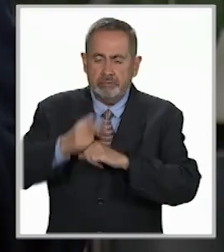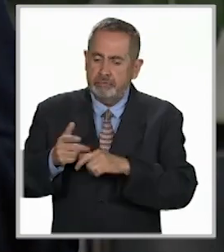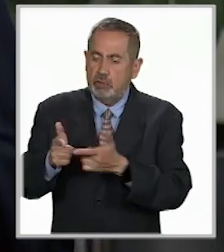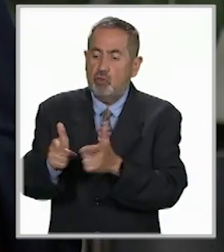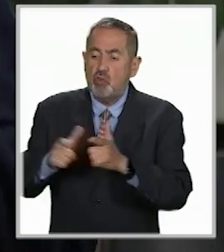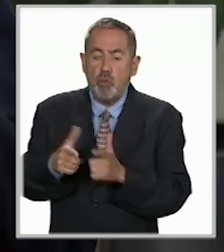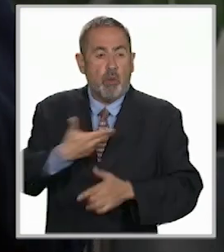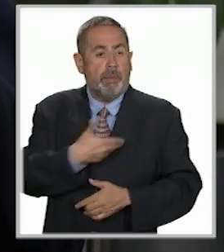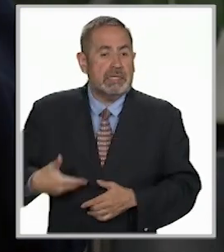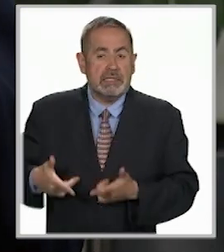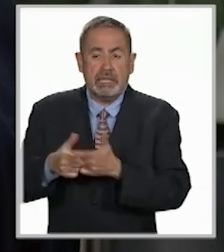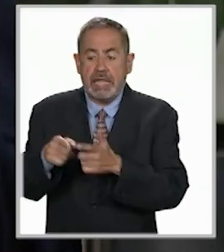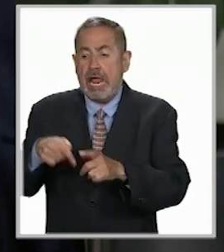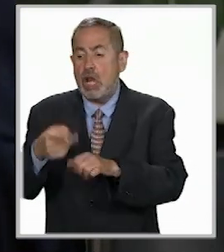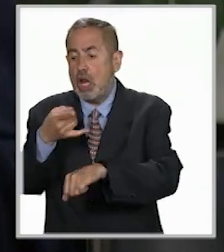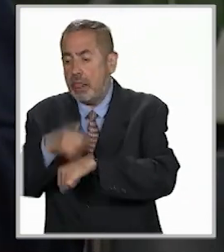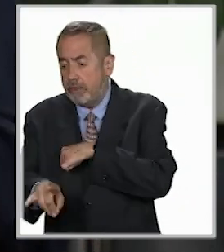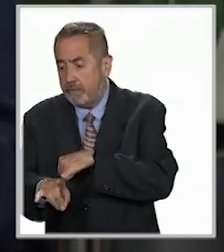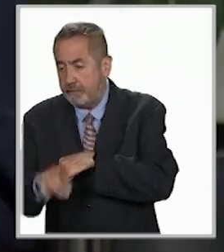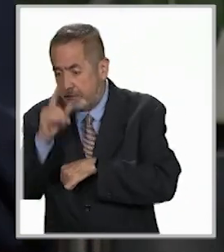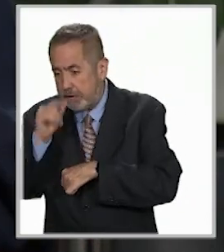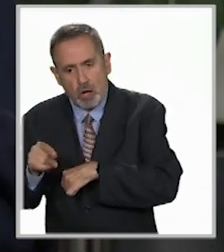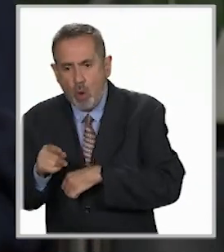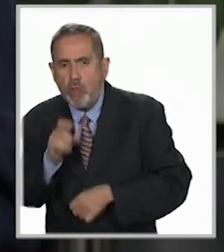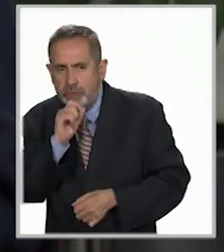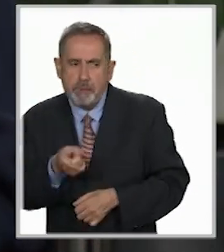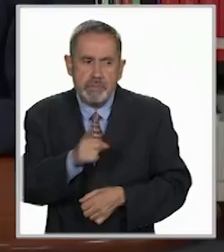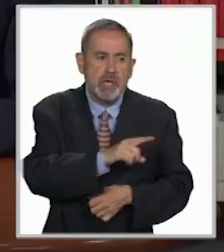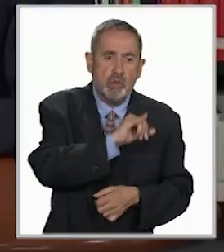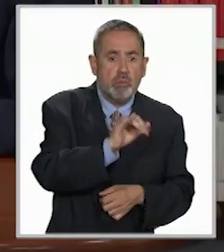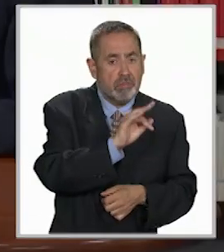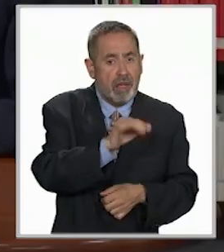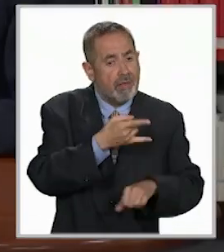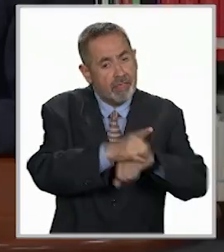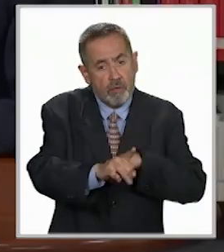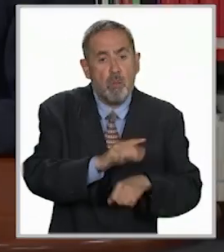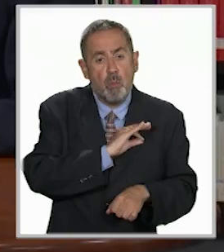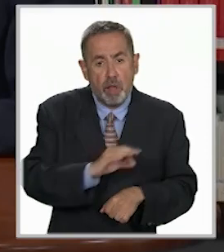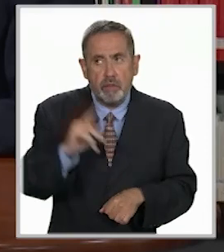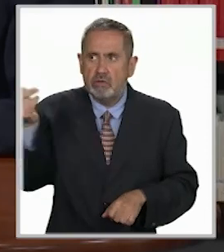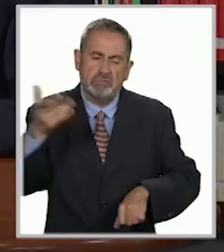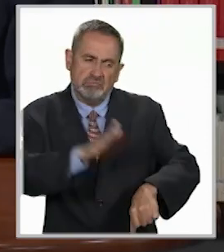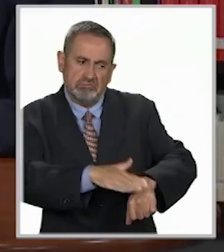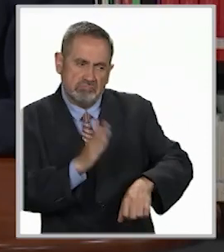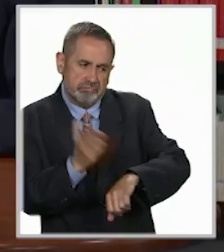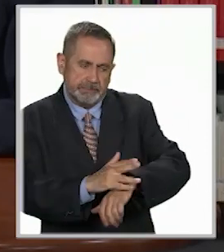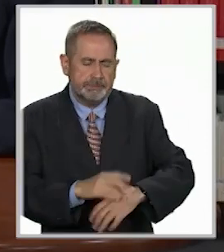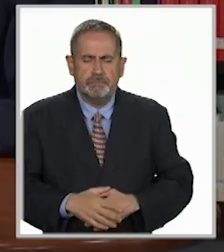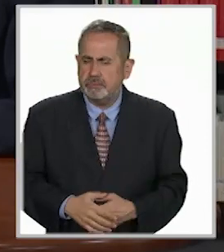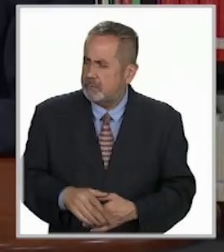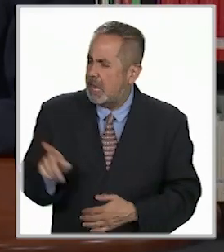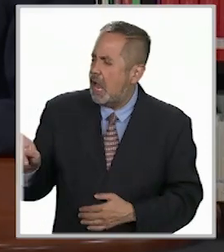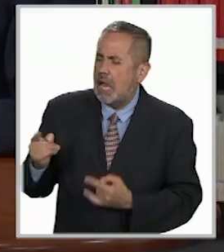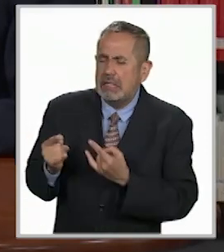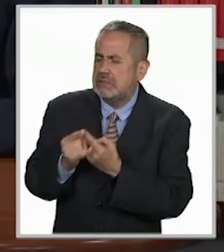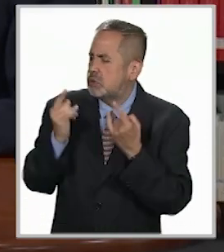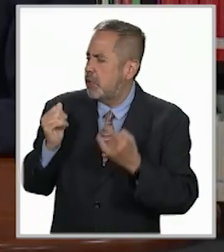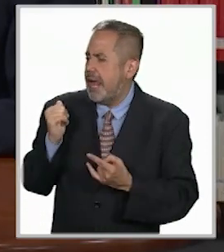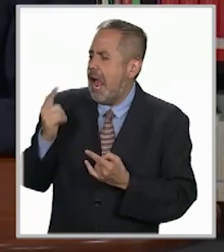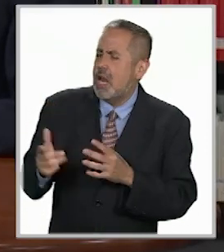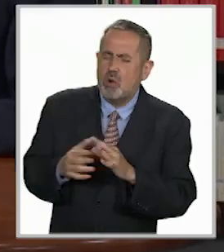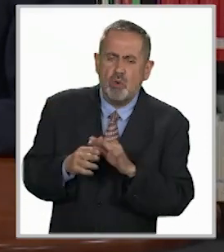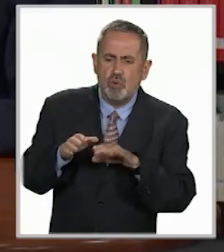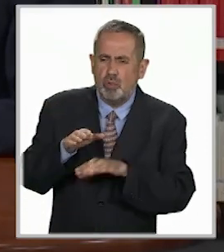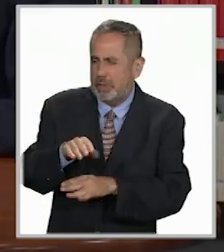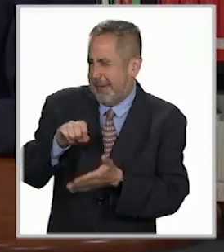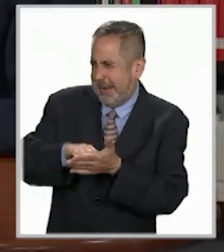que conforman el poder ejecutivo, y no es así. ¿Hay algún antecedente, algún precedente o algún caso del que quieras